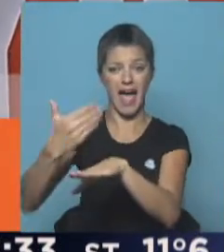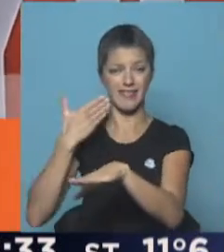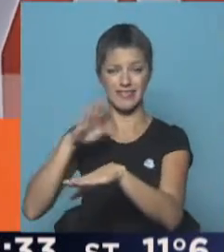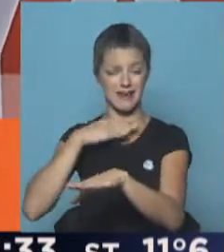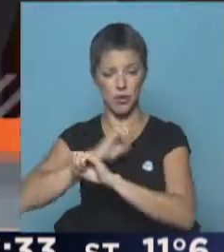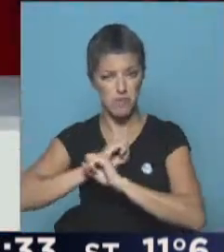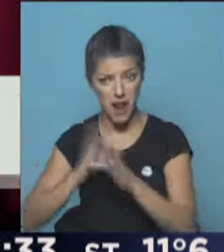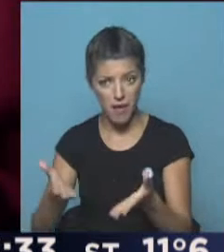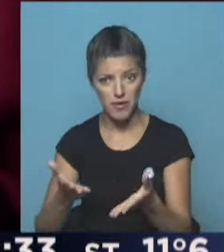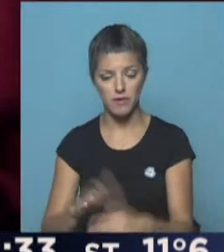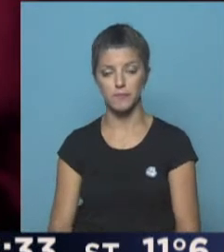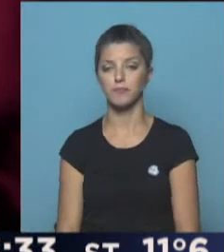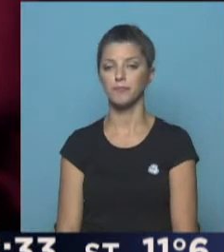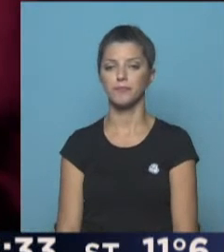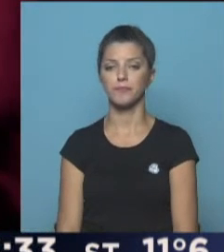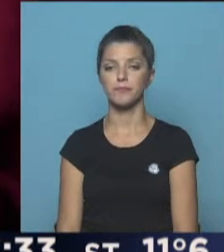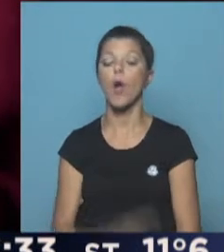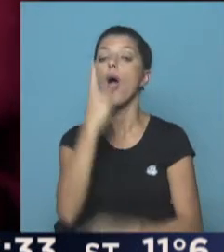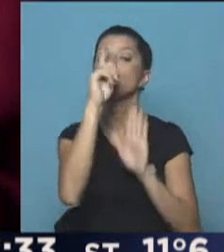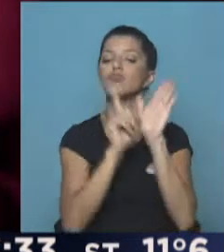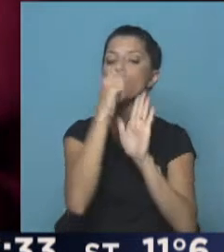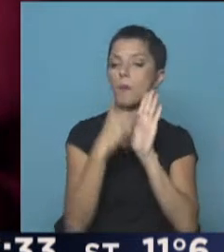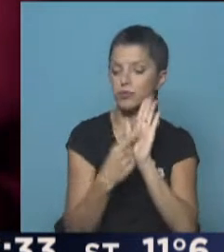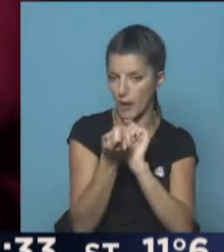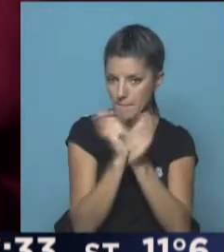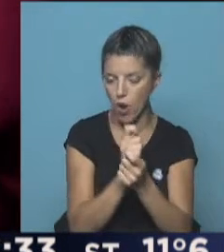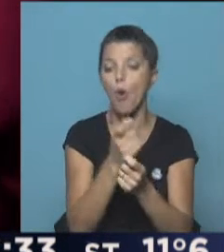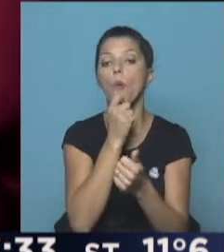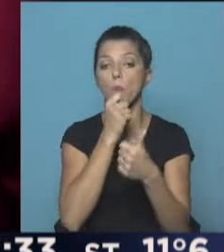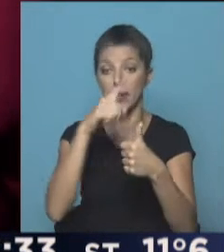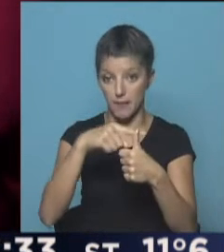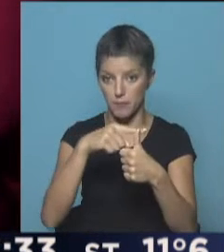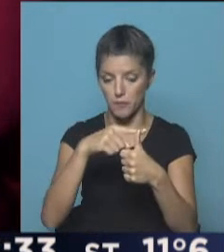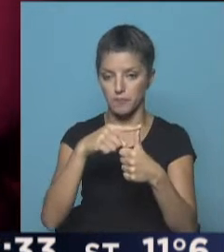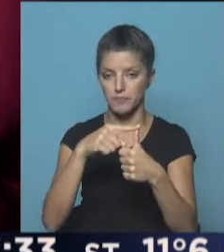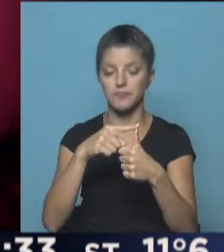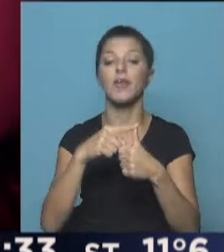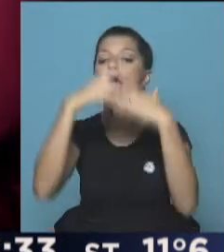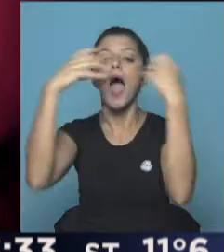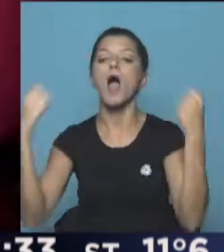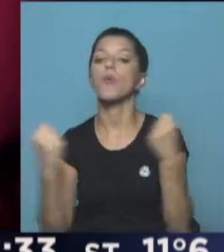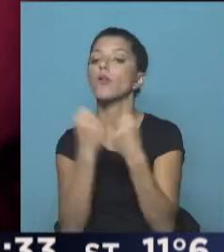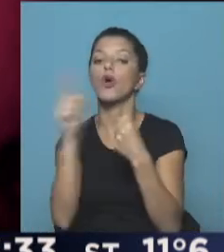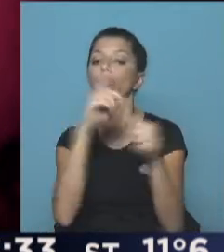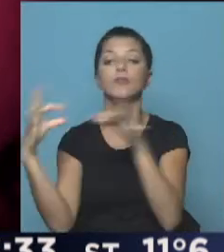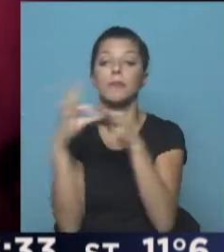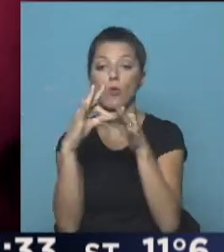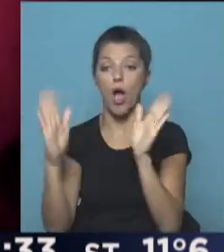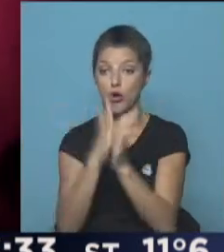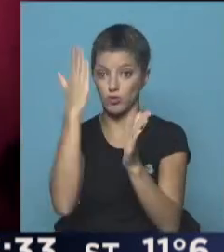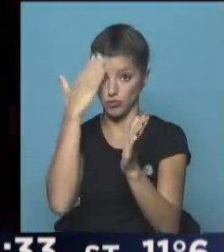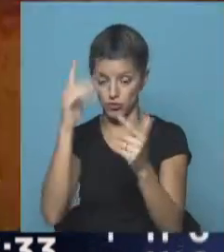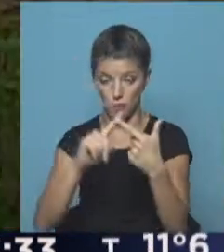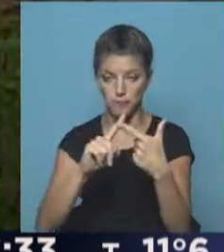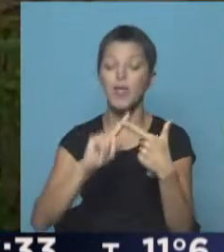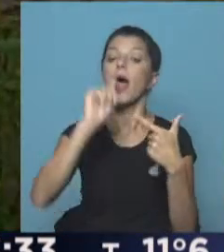graves. Entre esos cambios se pueden mencionar la condición de que el acuerdo no forme parte de la Constitución. También,